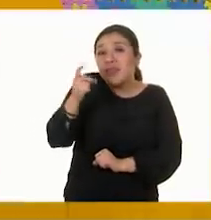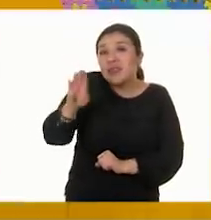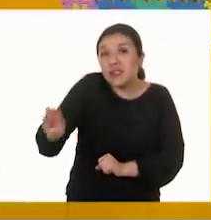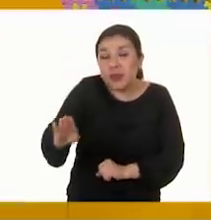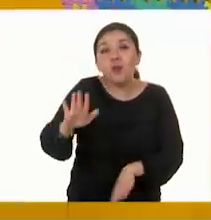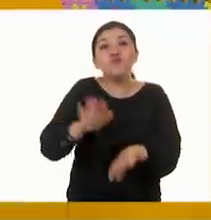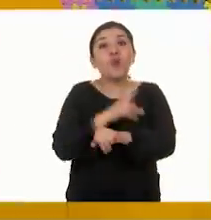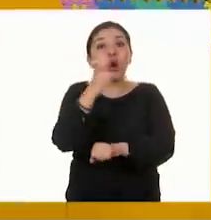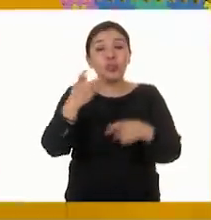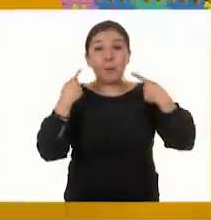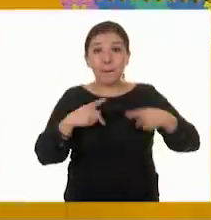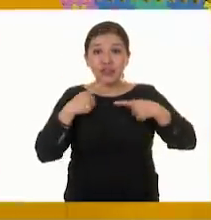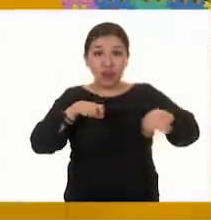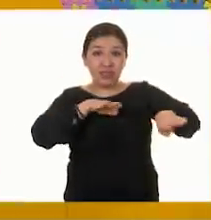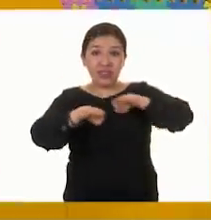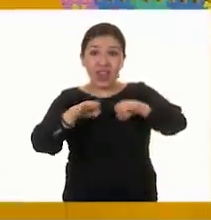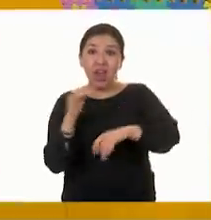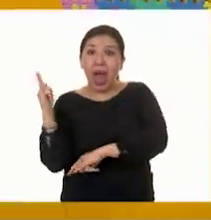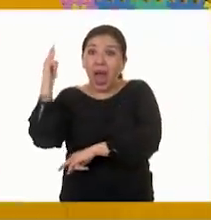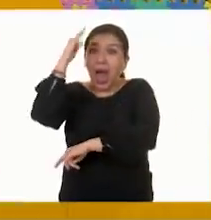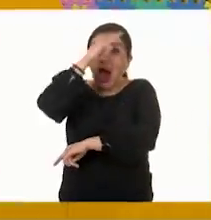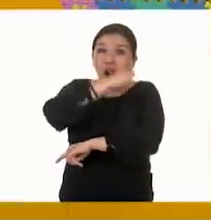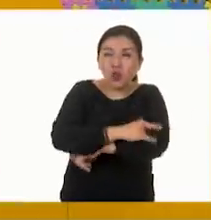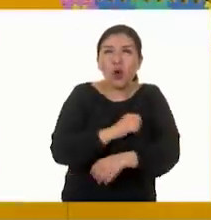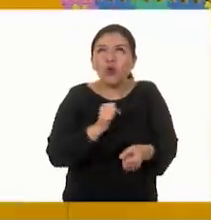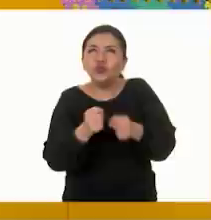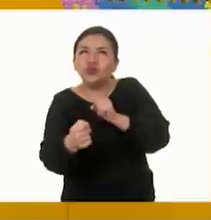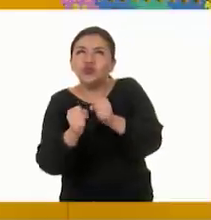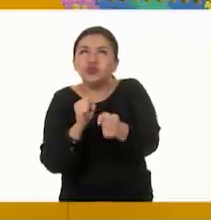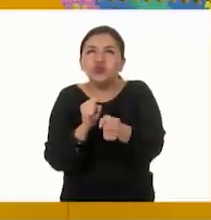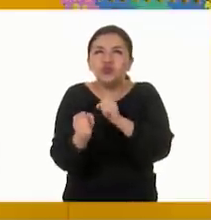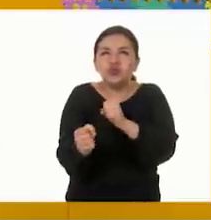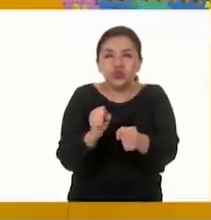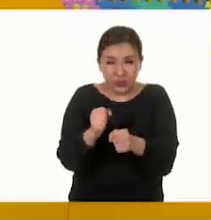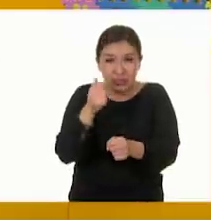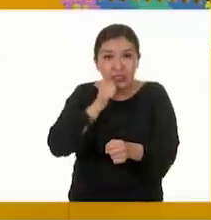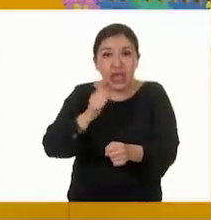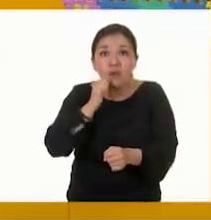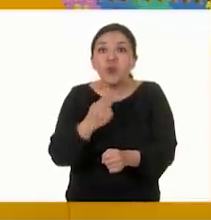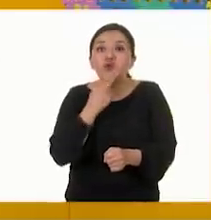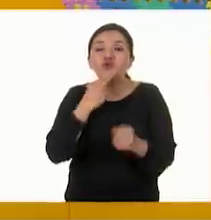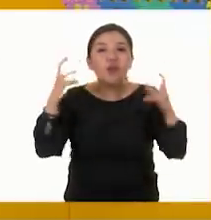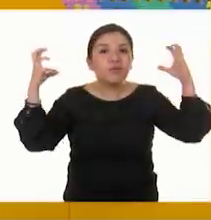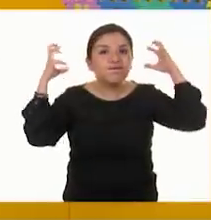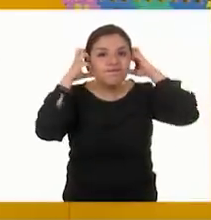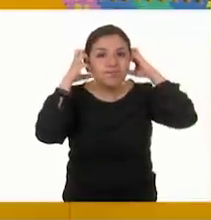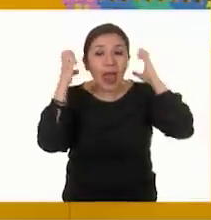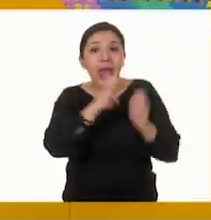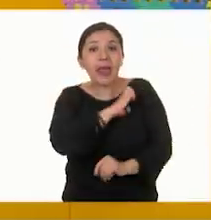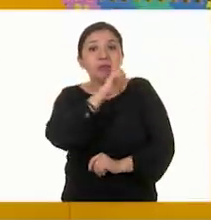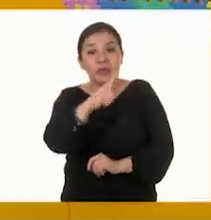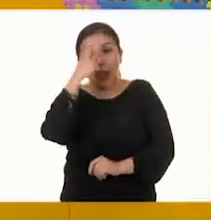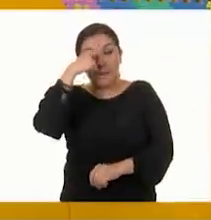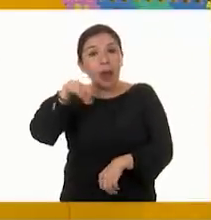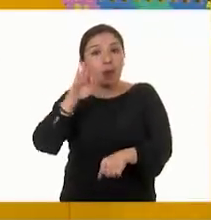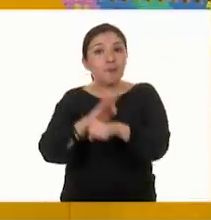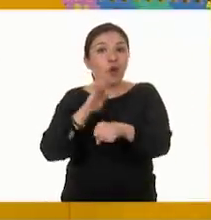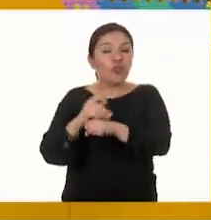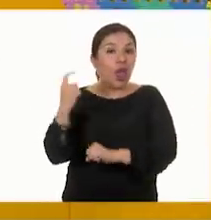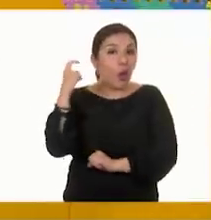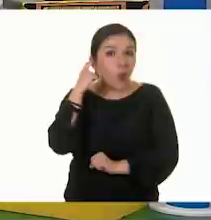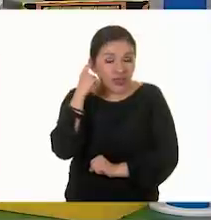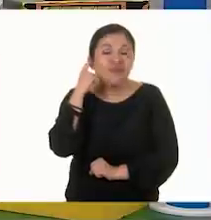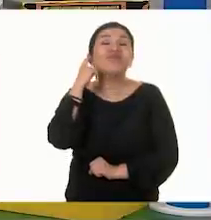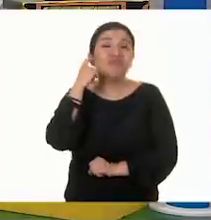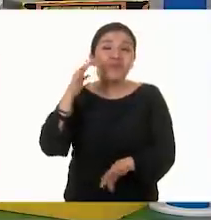Por eso las personas que trabajan en los aeropuertos, en las pistas de aterrizaje y despegue, utilizan aparatos especiales para proteger sus oídos. Claro,